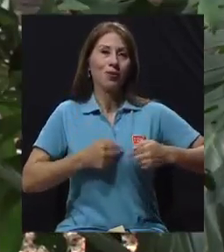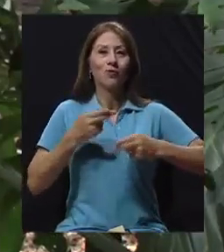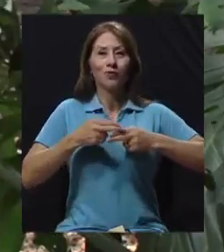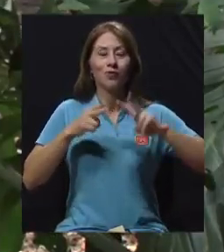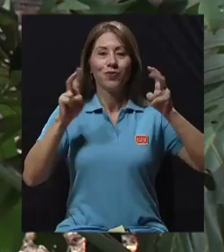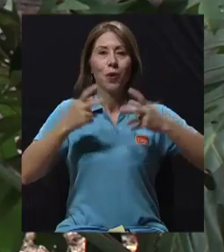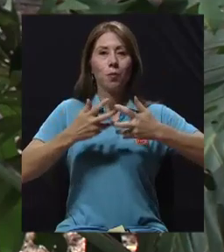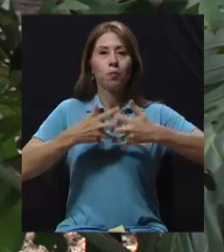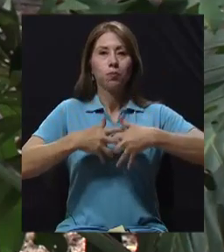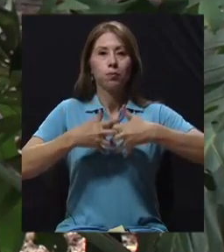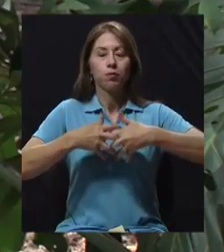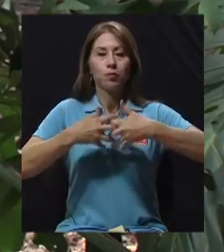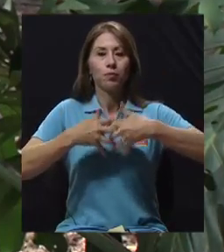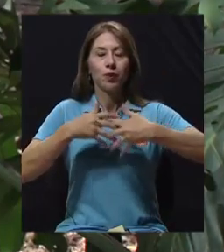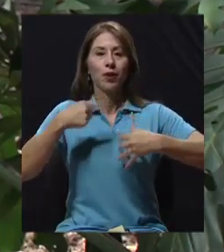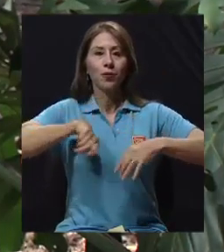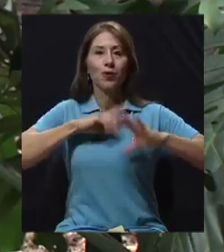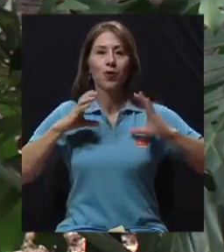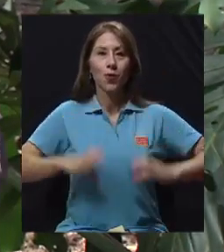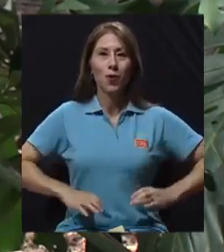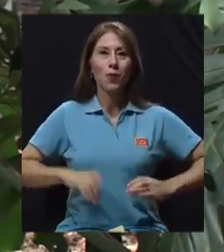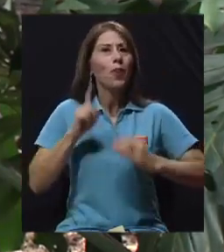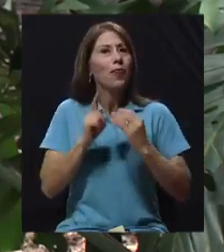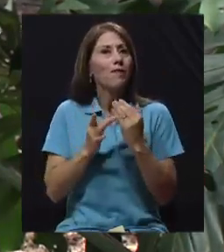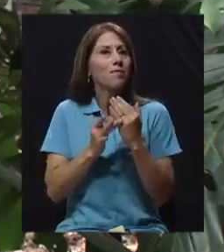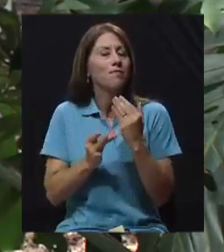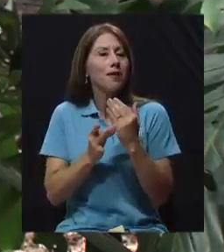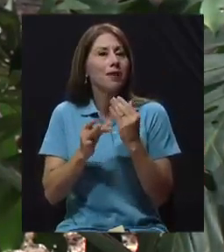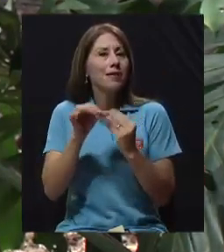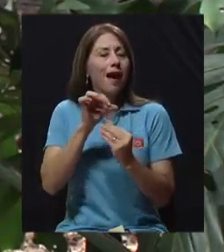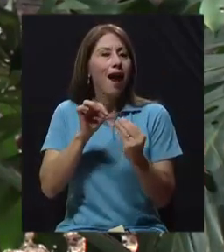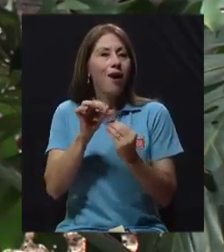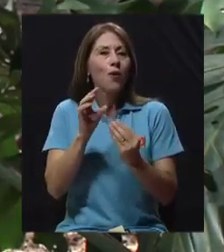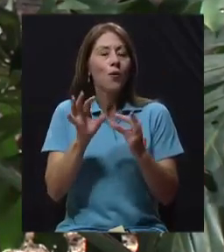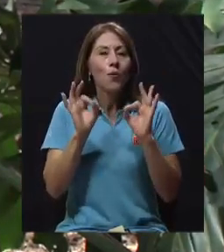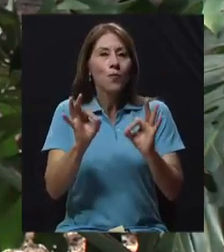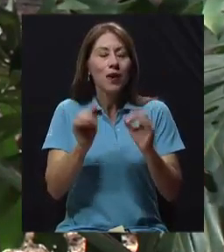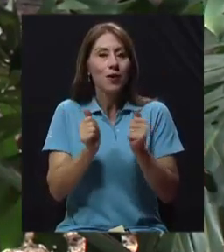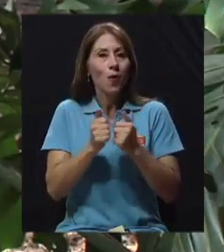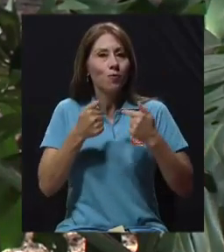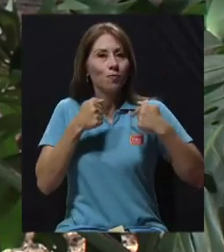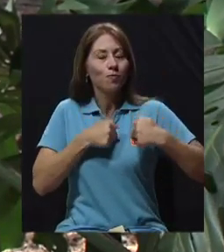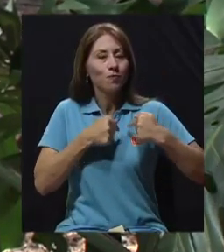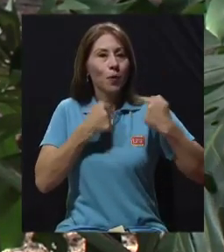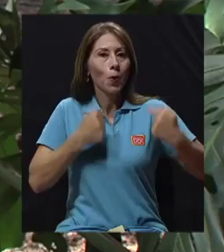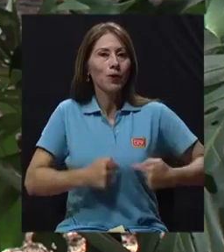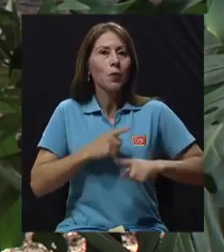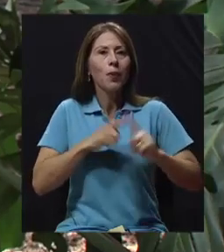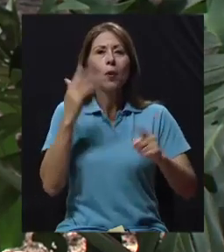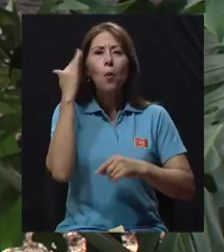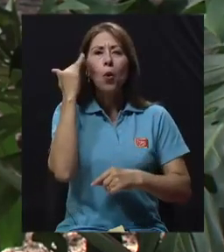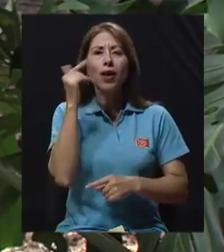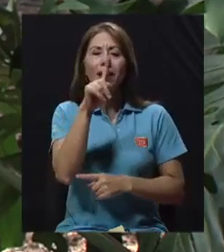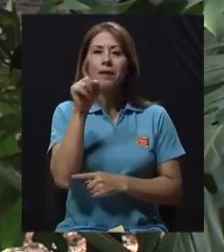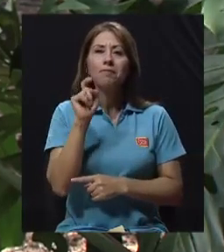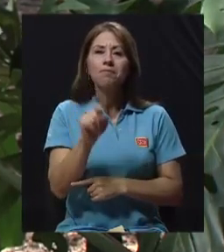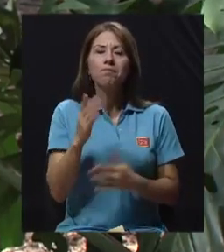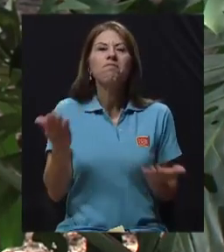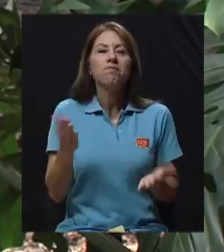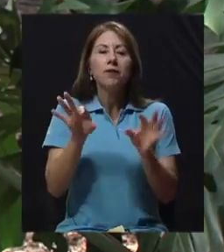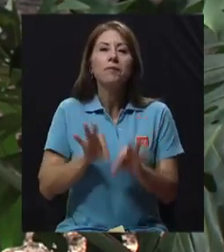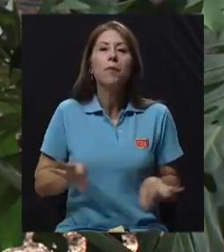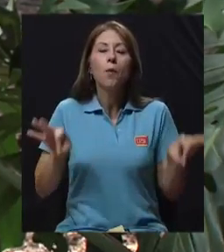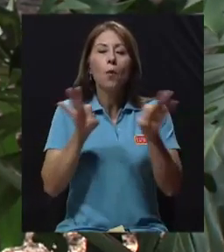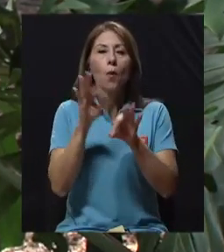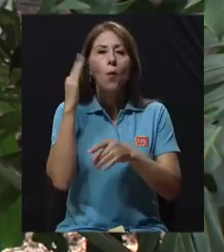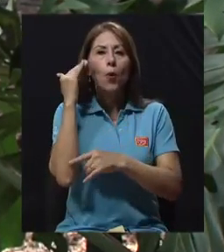como este motor de nuestro cuerpo. Decía yo que hay que aceitarlo, que hay que estar muy bien con este órgano, pero ¿por qué? ¿En qué radica la